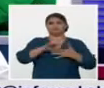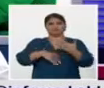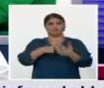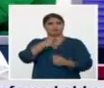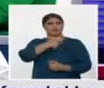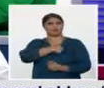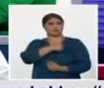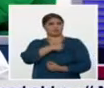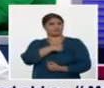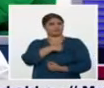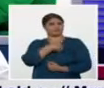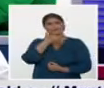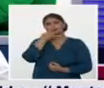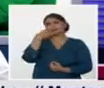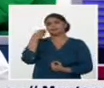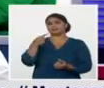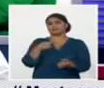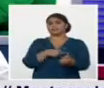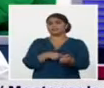mellitus,